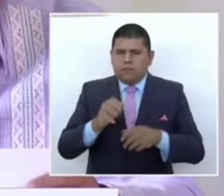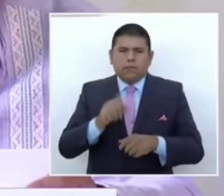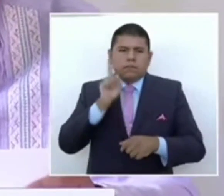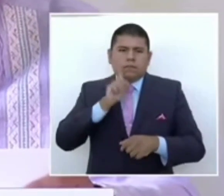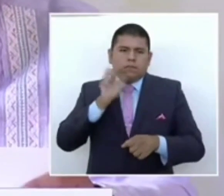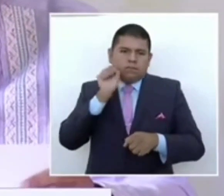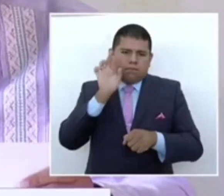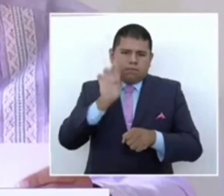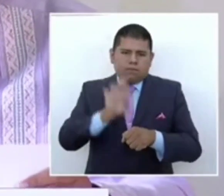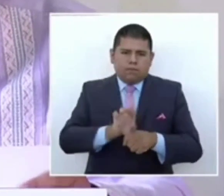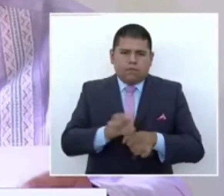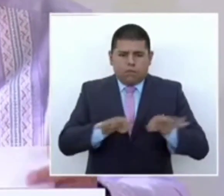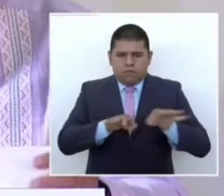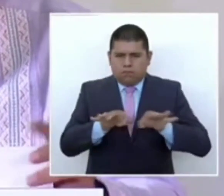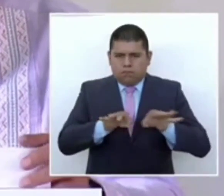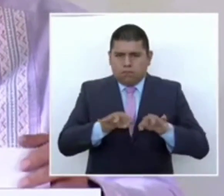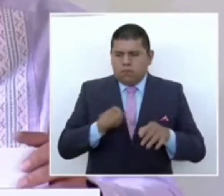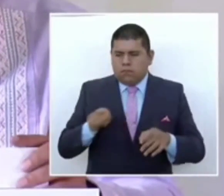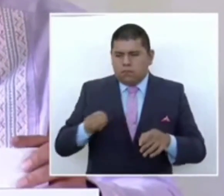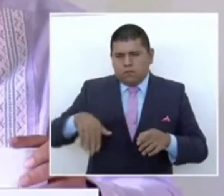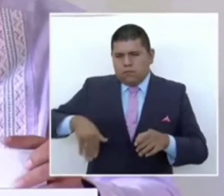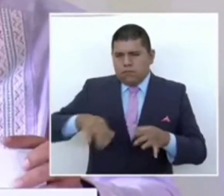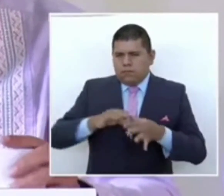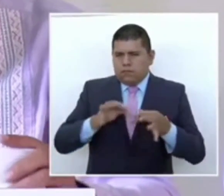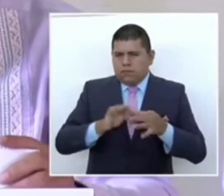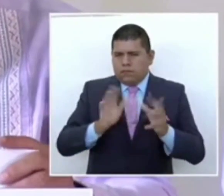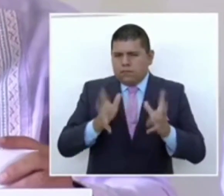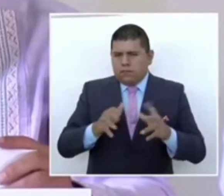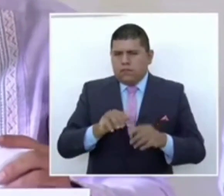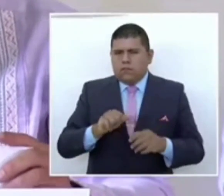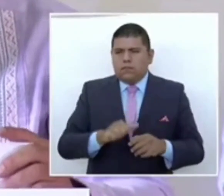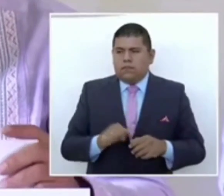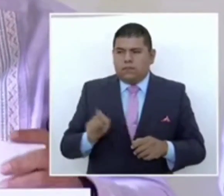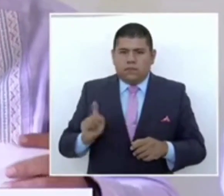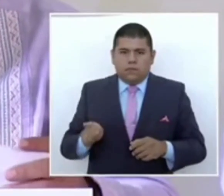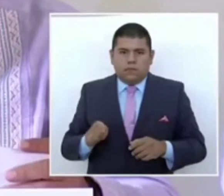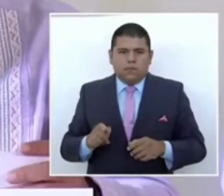secretaria del Trabajo, Luisa María Alcalde,